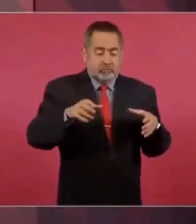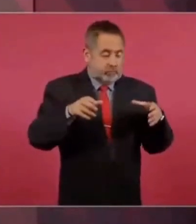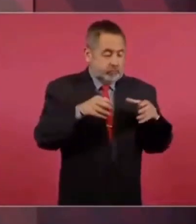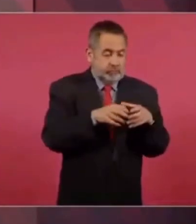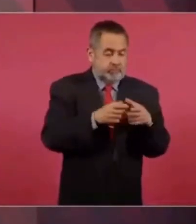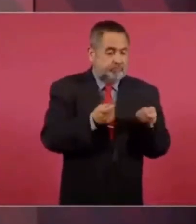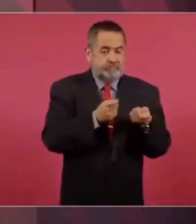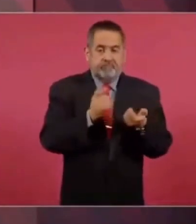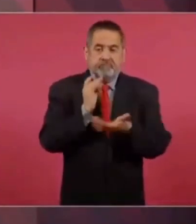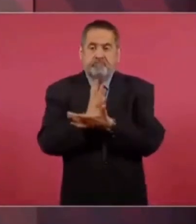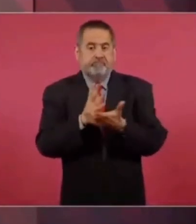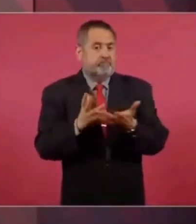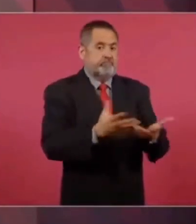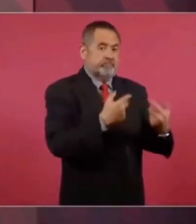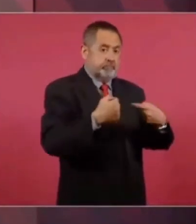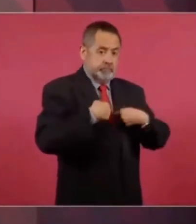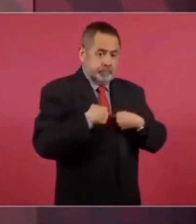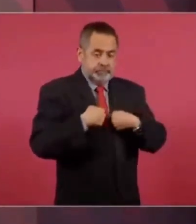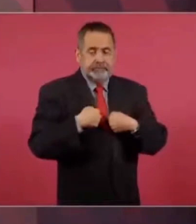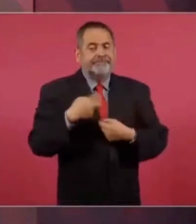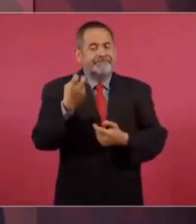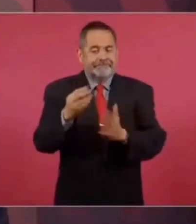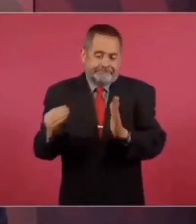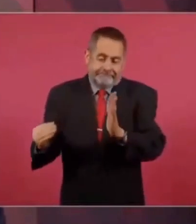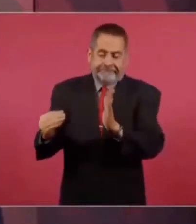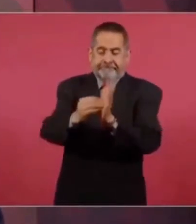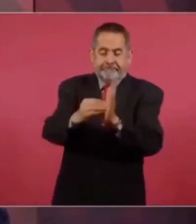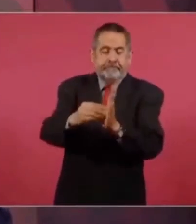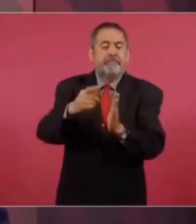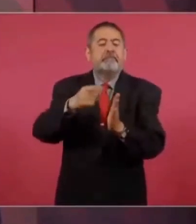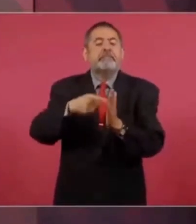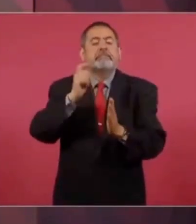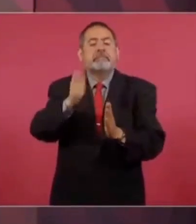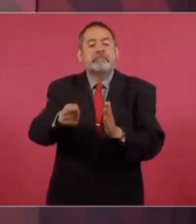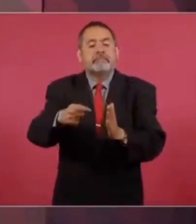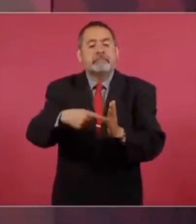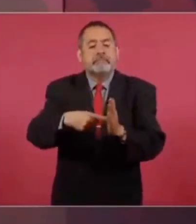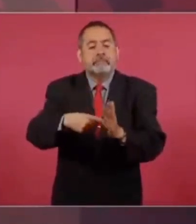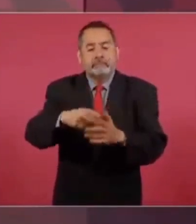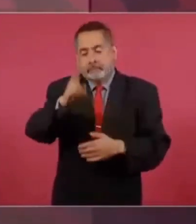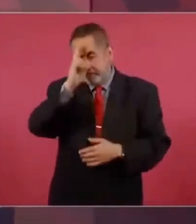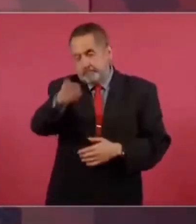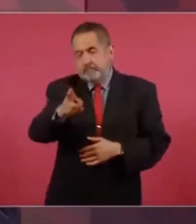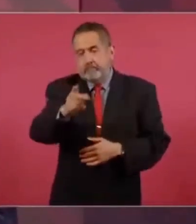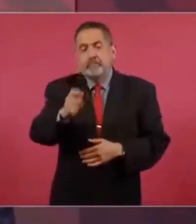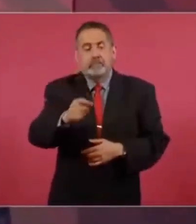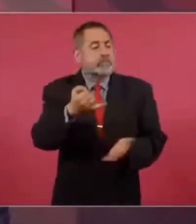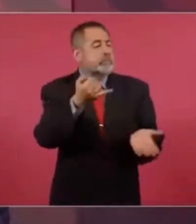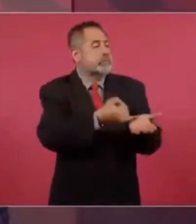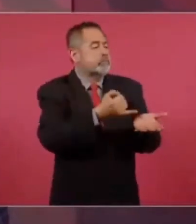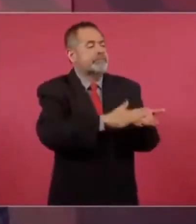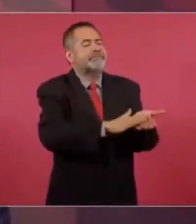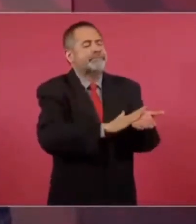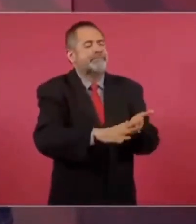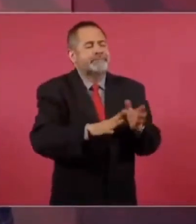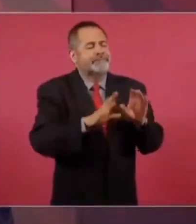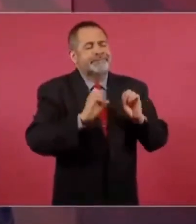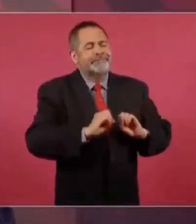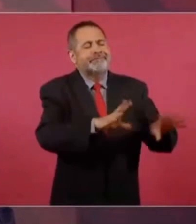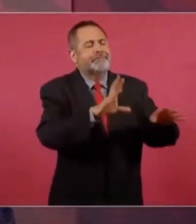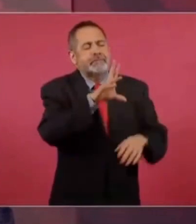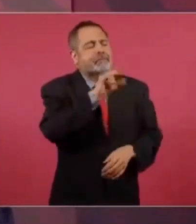así se estableció que quedaba prohibida la condonación de impuestos.